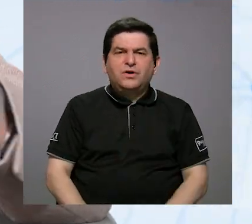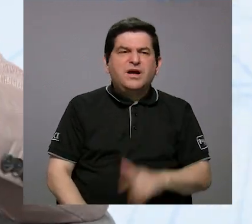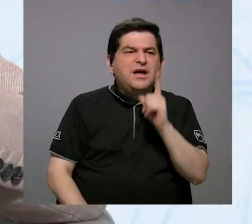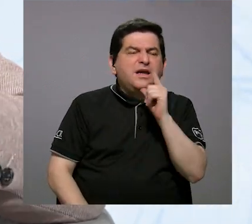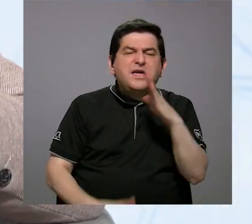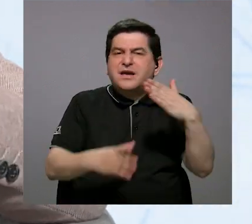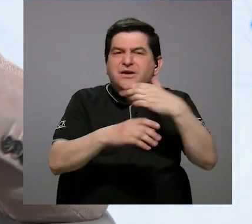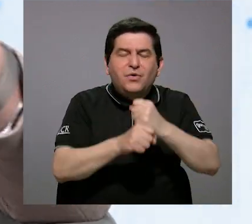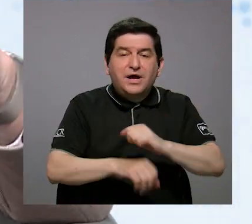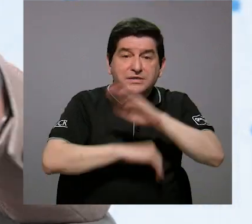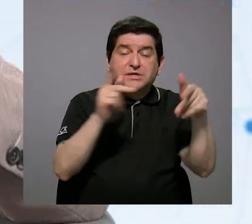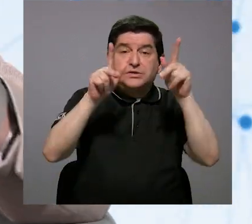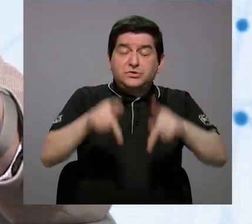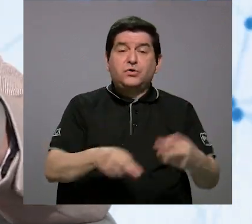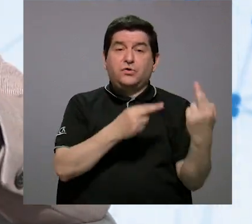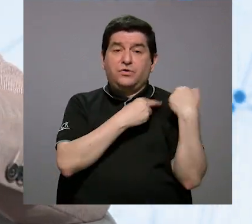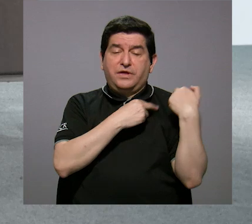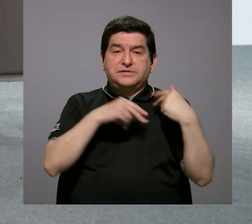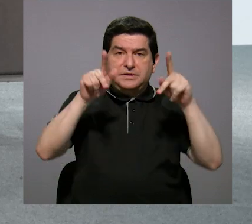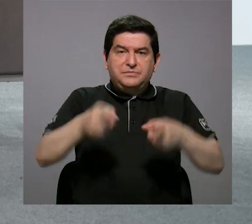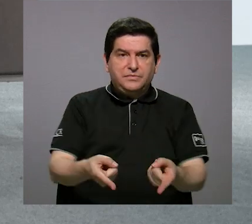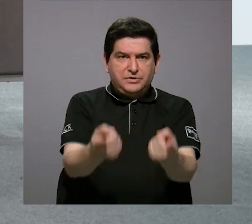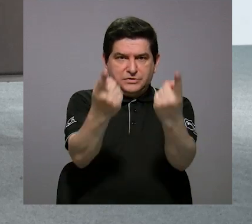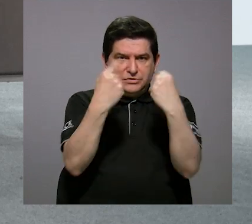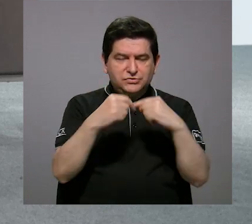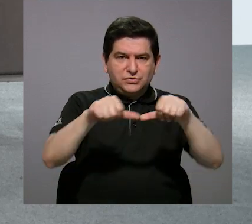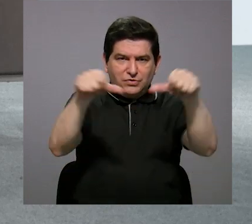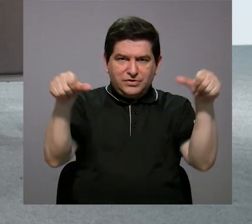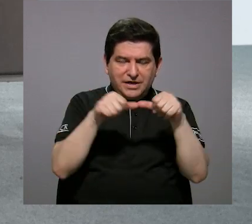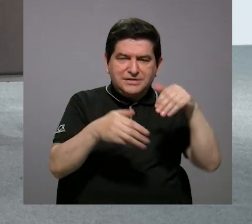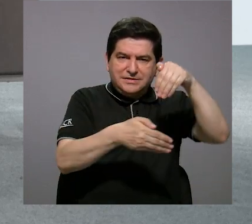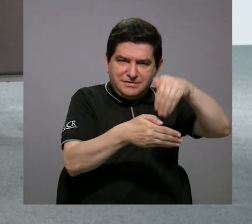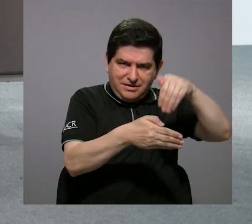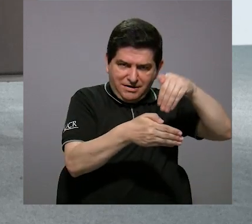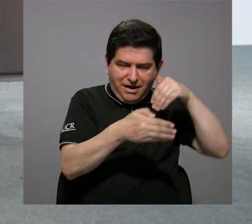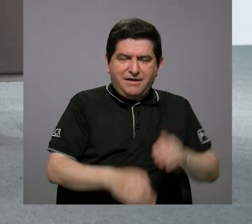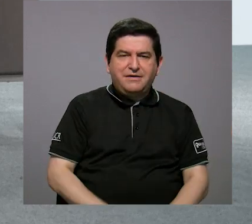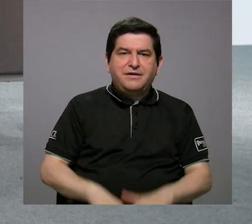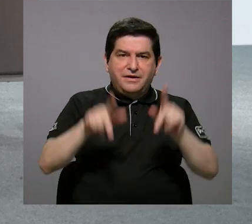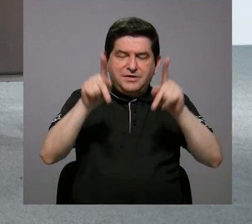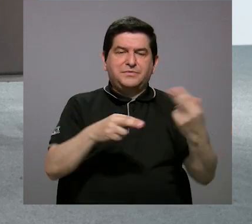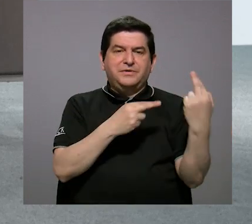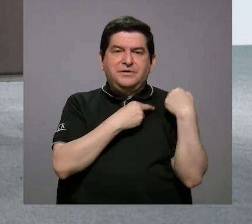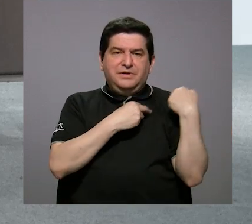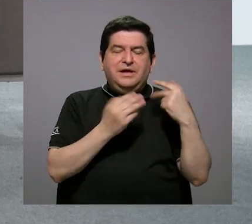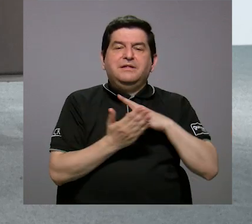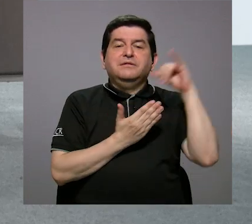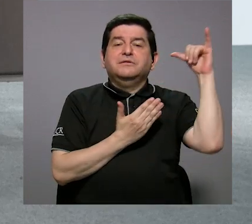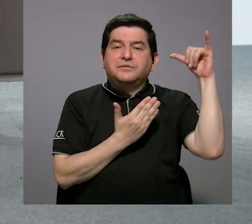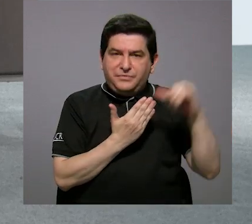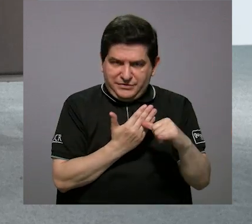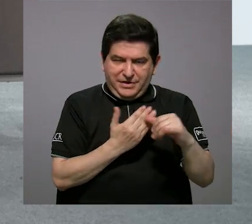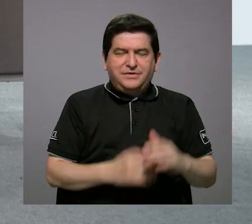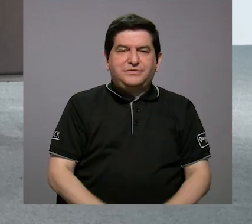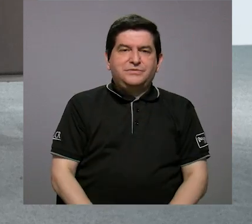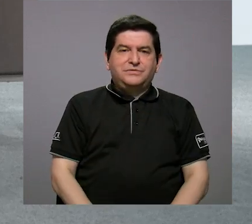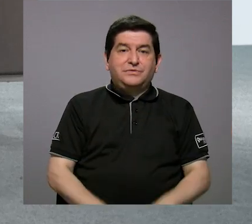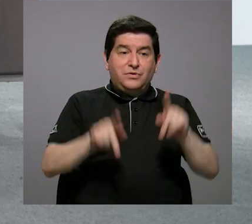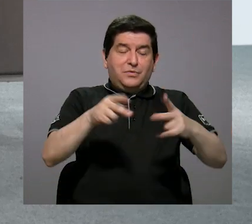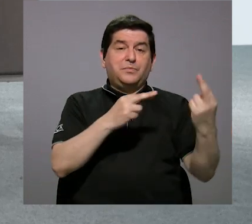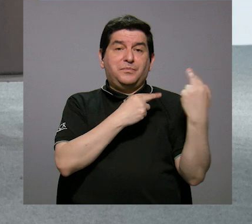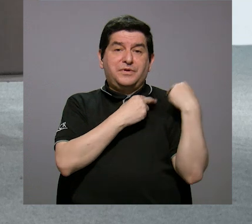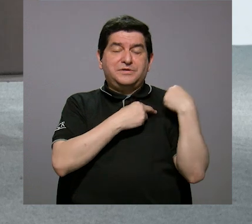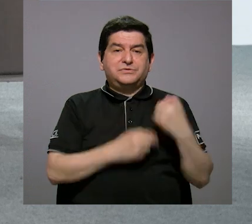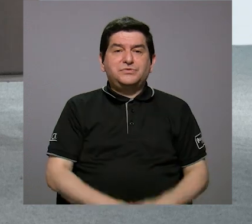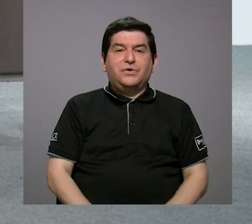piezas, todas las personas encargadas, viene gente encargada del área de colecciones, las personas encargadas de los proyectos, la